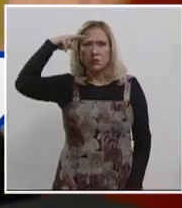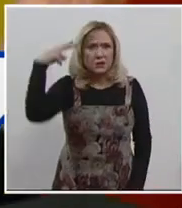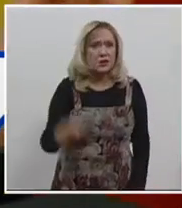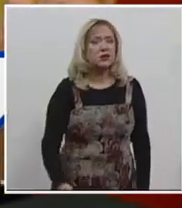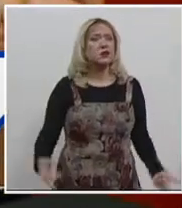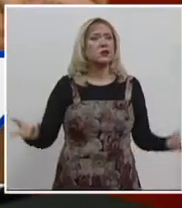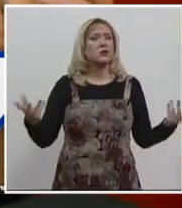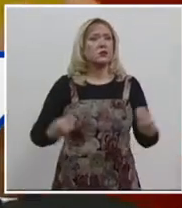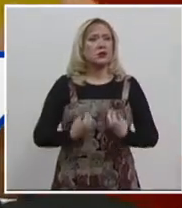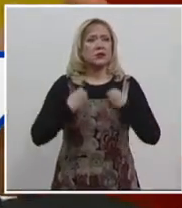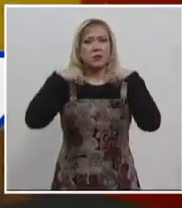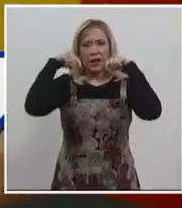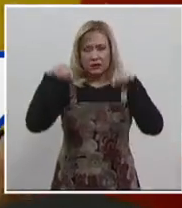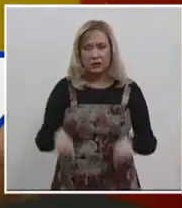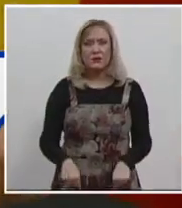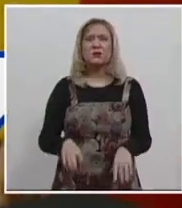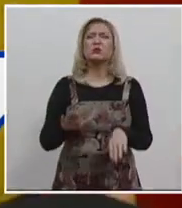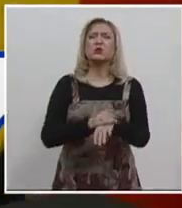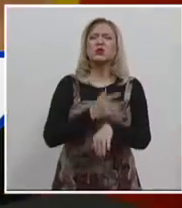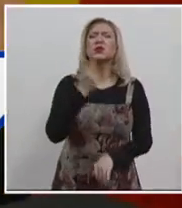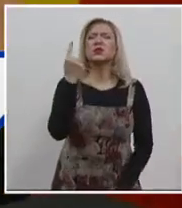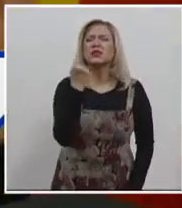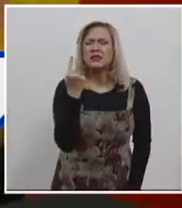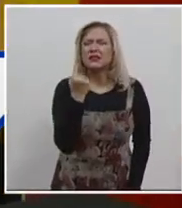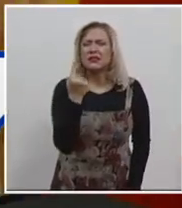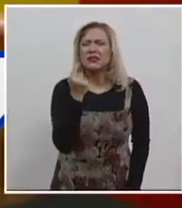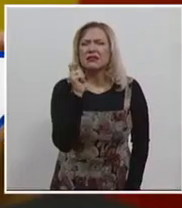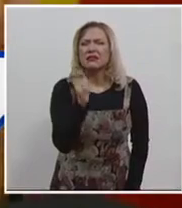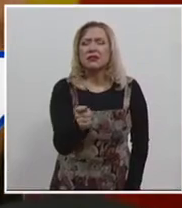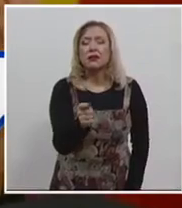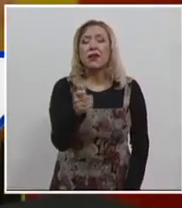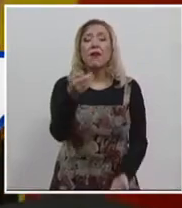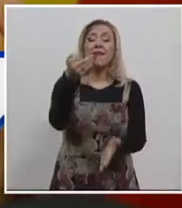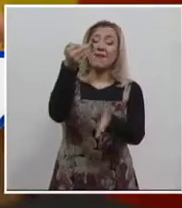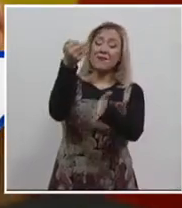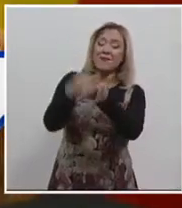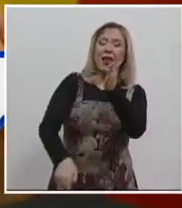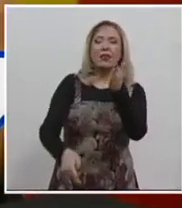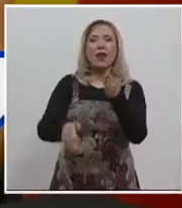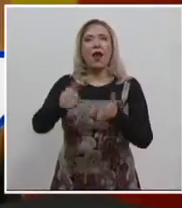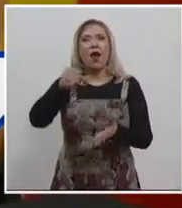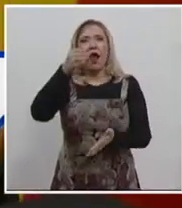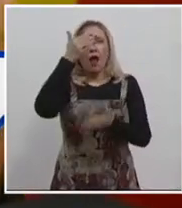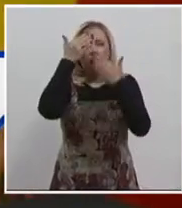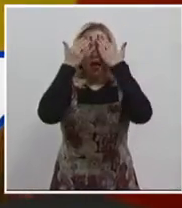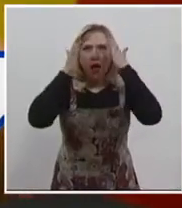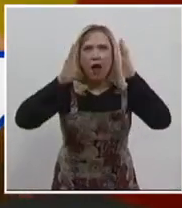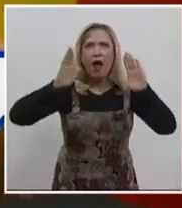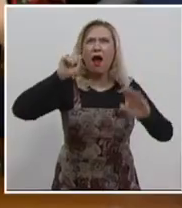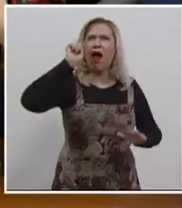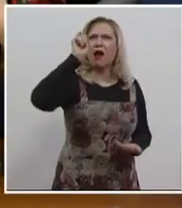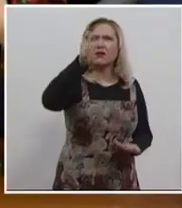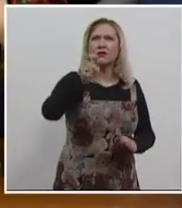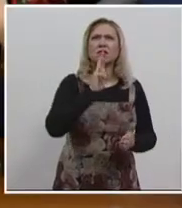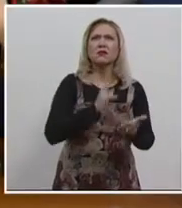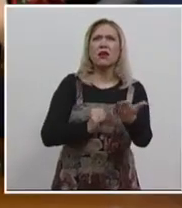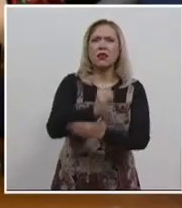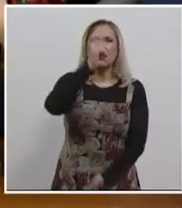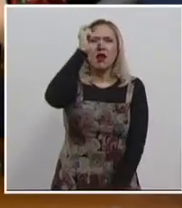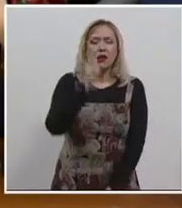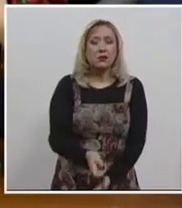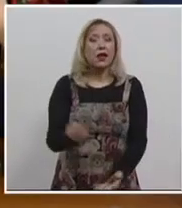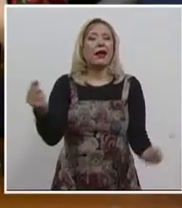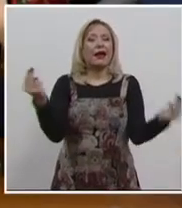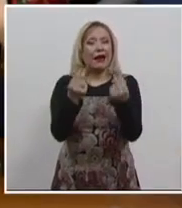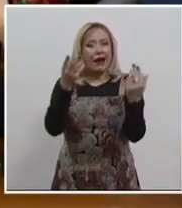los que vivimos en este país. ¿Por qué? Porque se hace falta tener conocimiento de las sentencias. Las ministras y